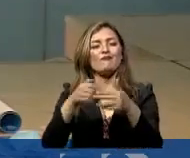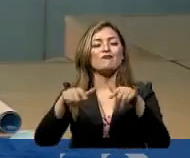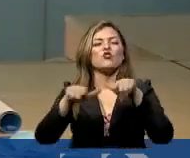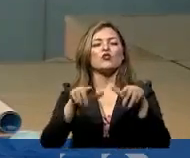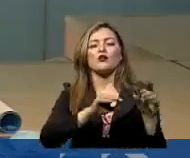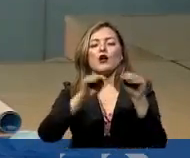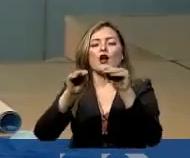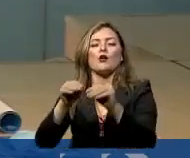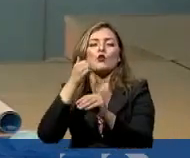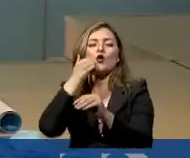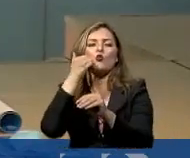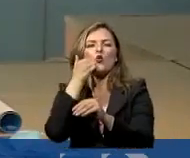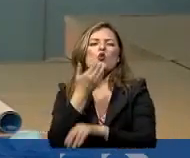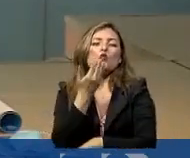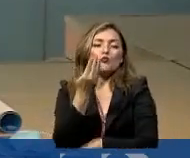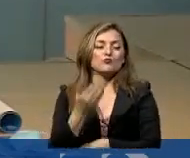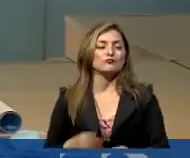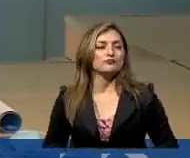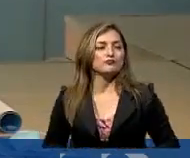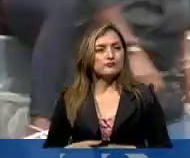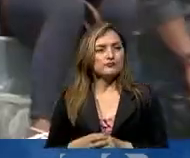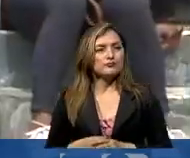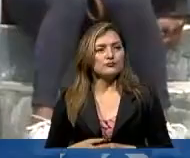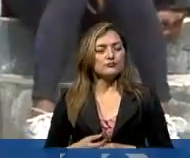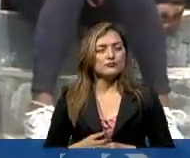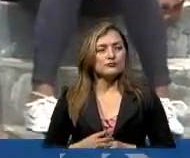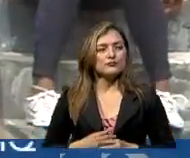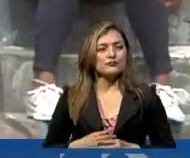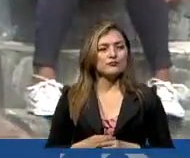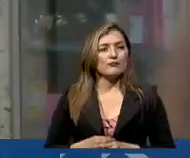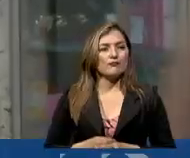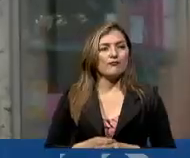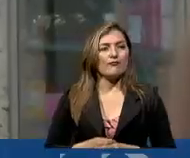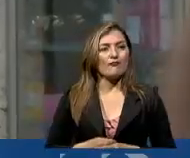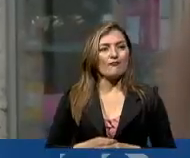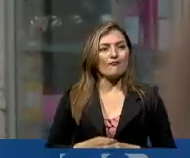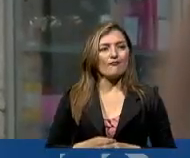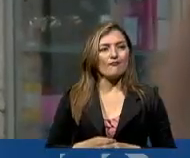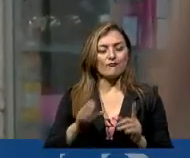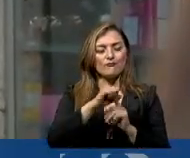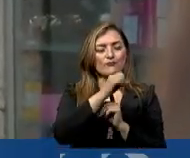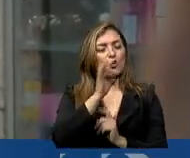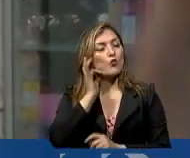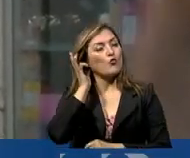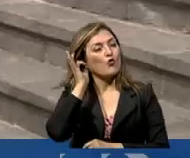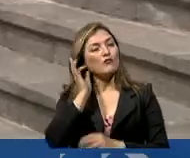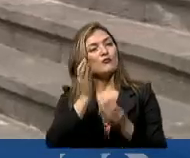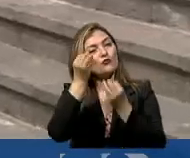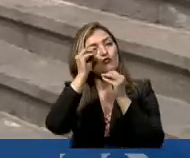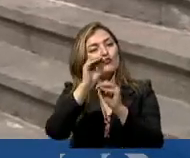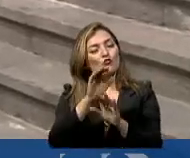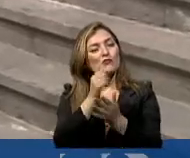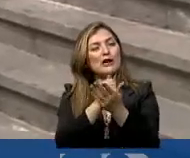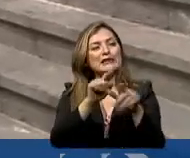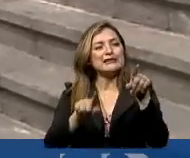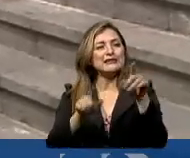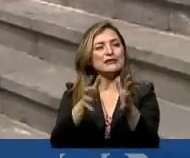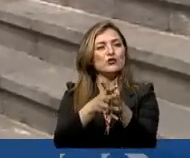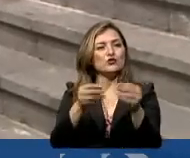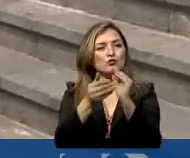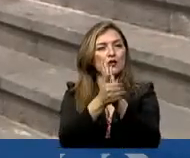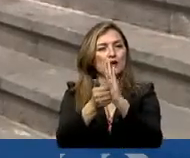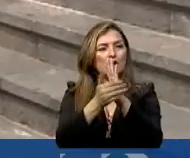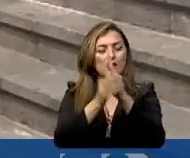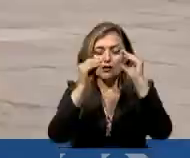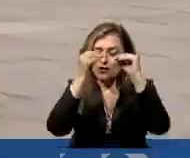donde pueden tener mejores condiciones para el ejercicio de su trabajo. También luego de revelar la situación de las mujeres, se les brindará alternativas de